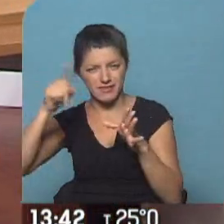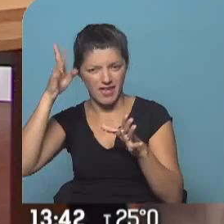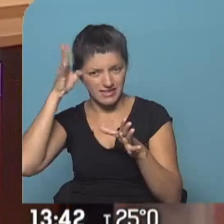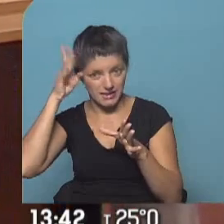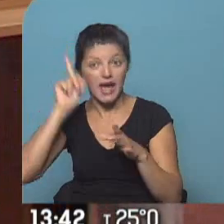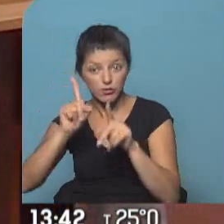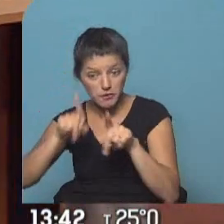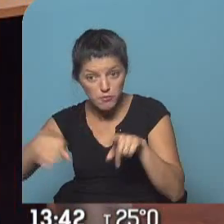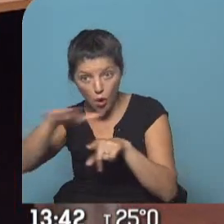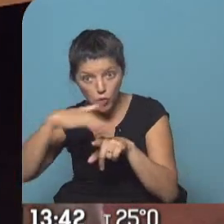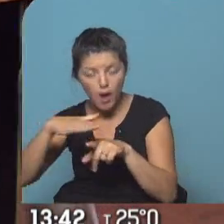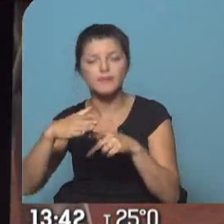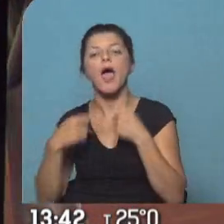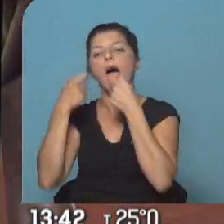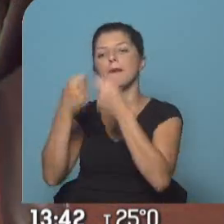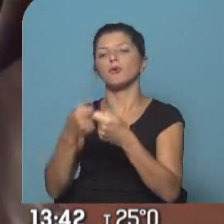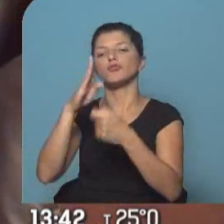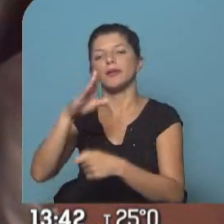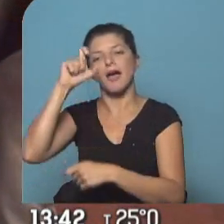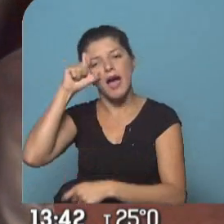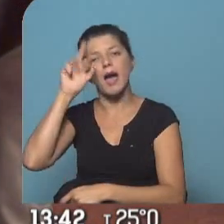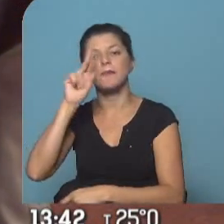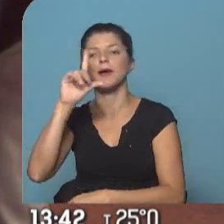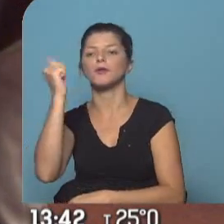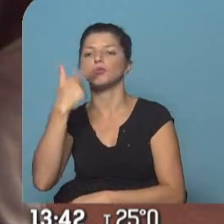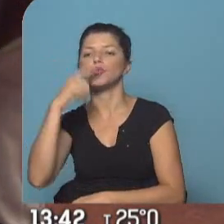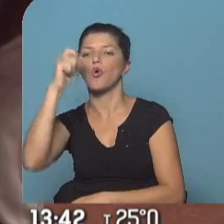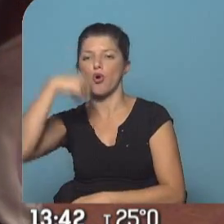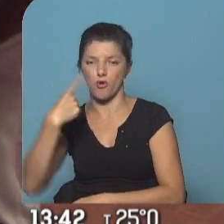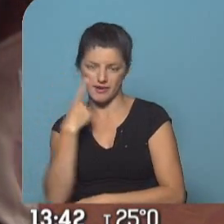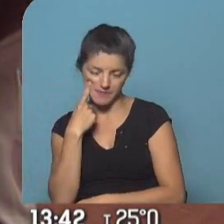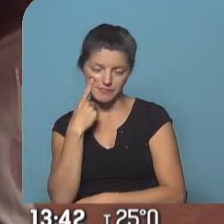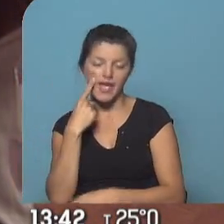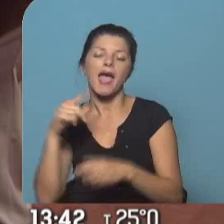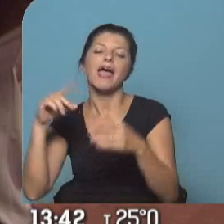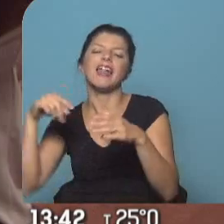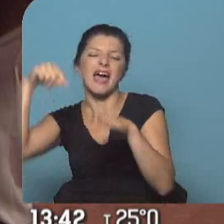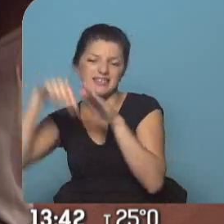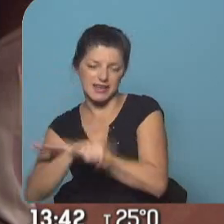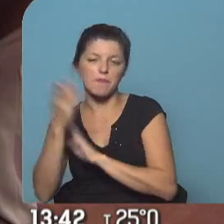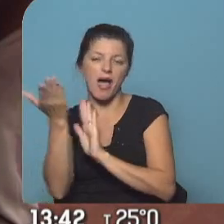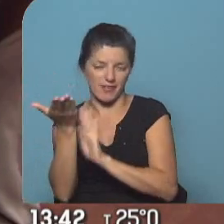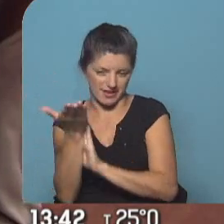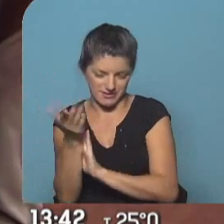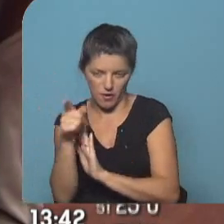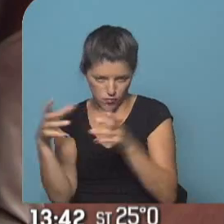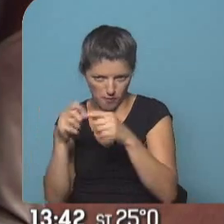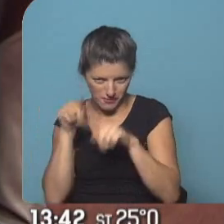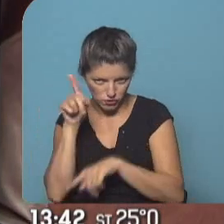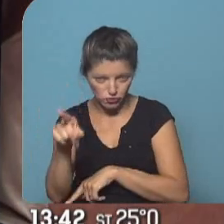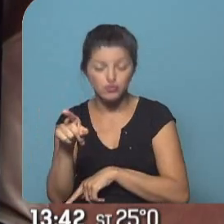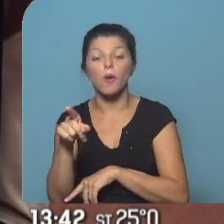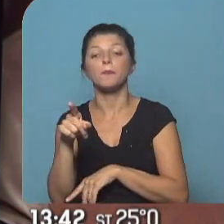a Berlusconi, los que están con Berlusconi, la extrema derecha, si vamos al caso. Pero tampoco hay gran rechazo a esa extrema derecha